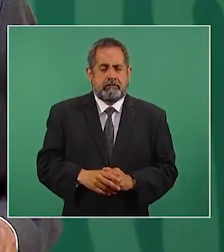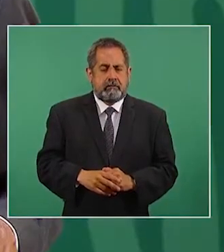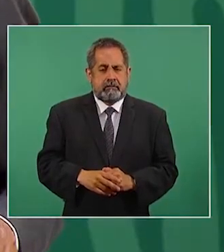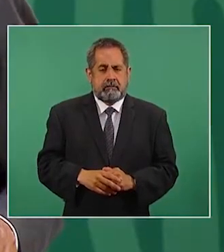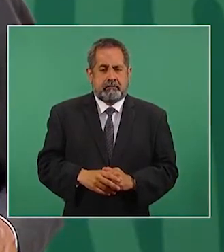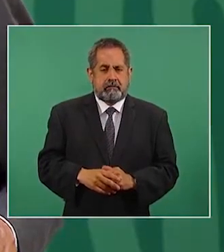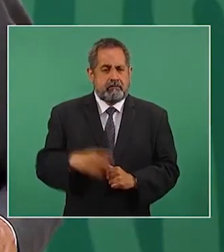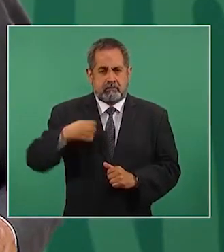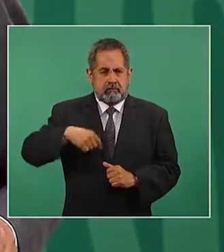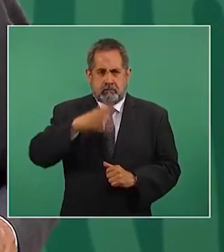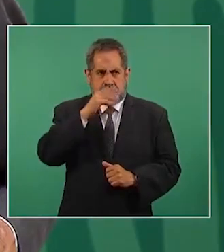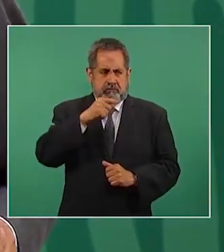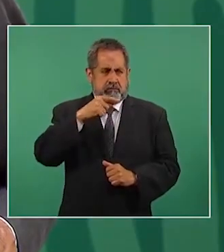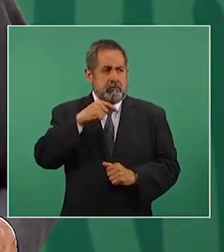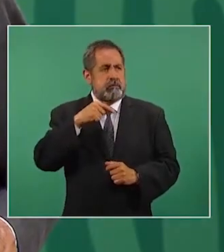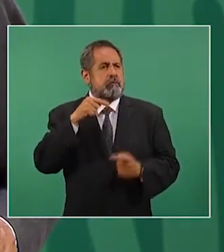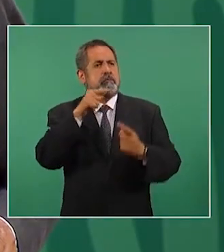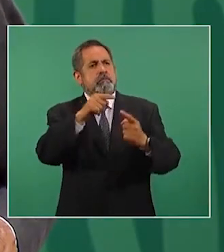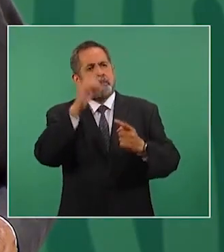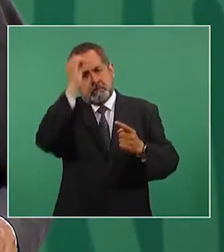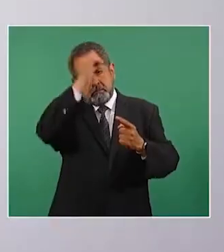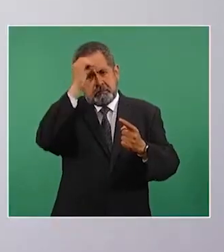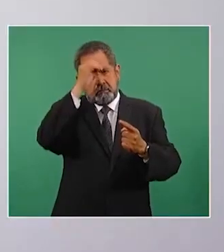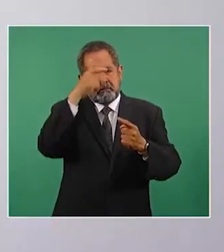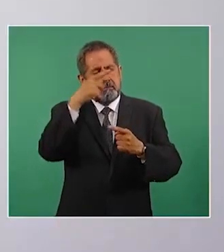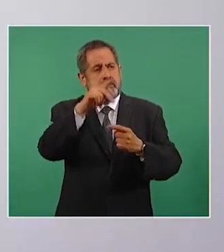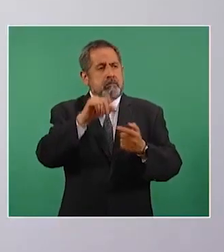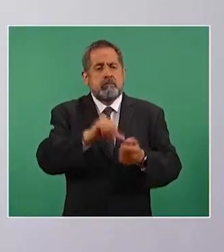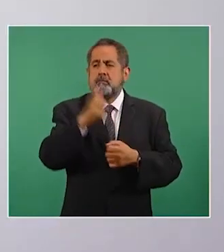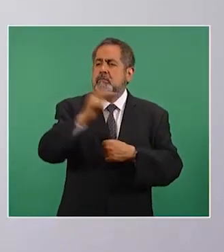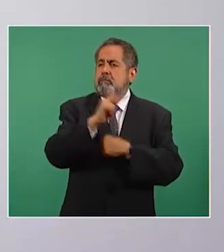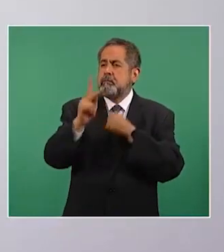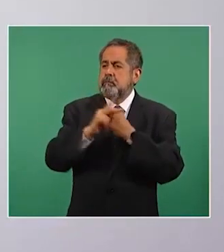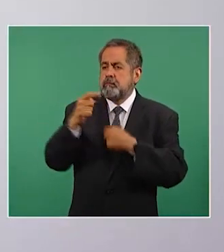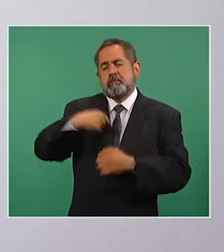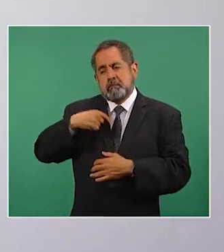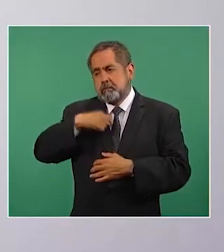no podemos opinar sobre lo que sucede en otro país.